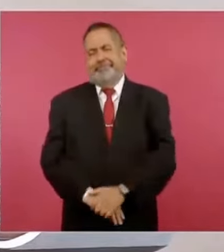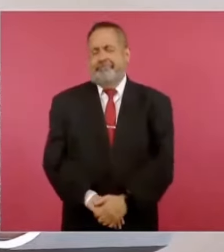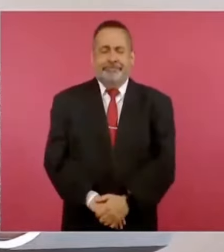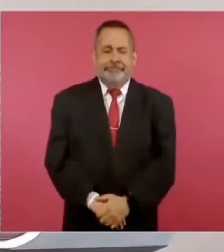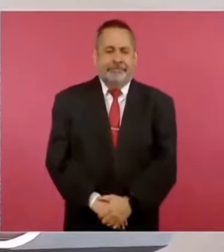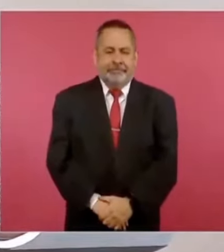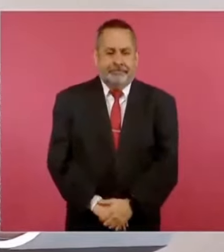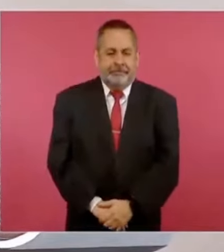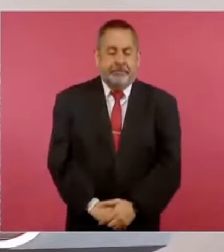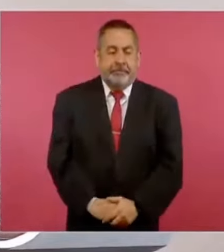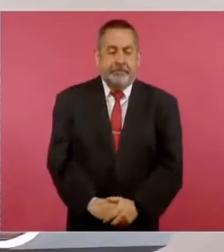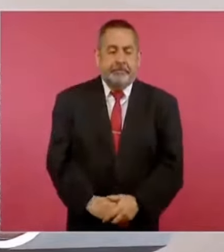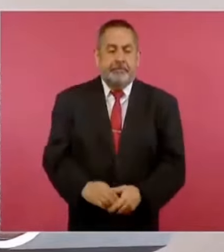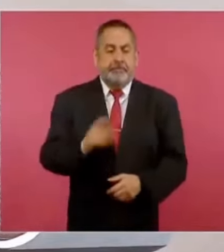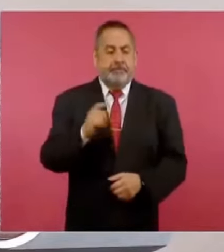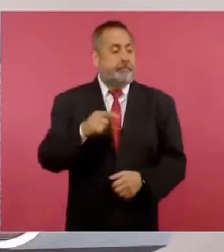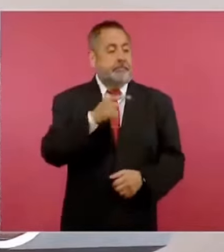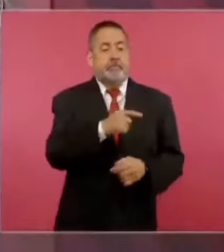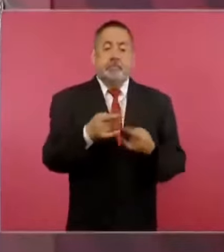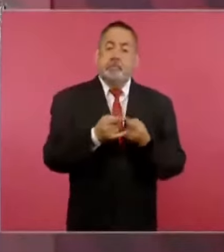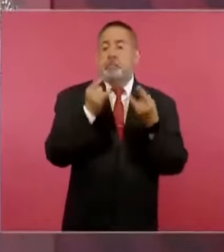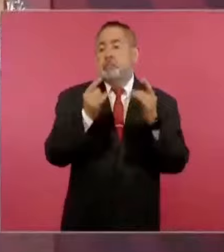O sea, es la narrativa